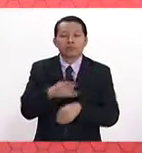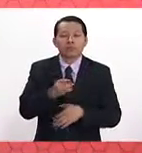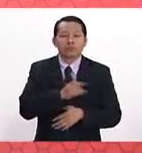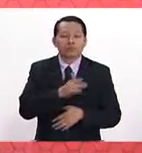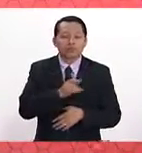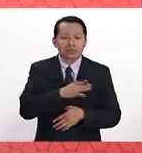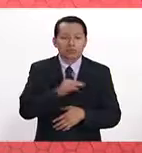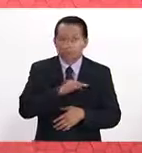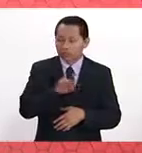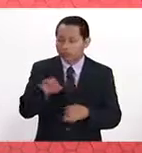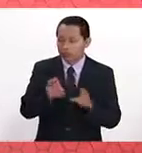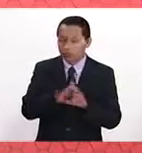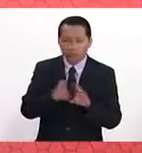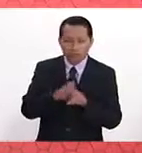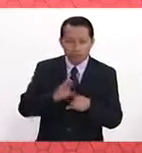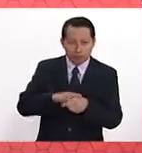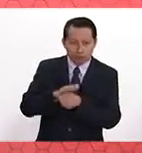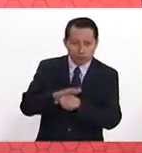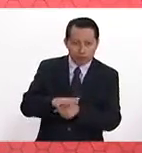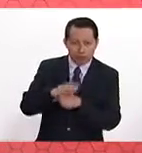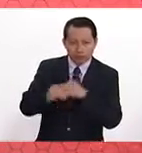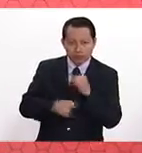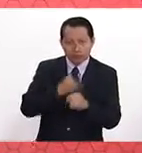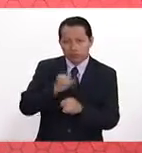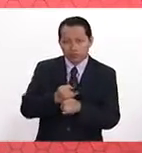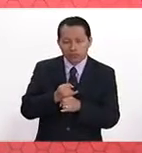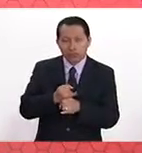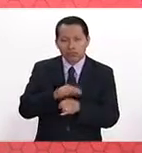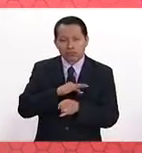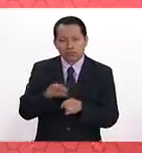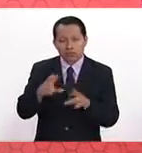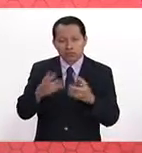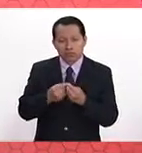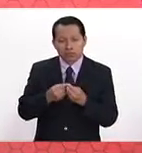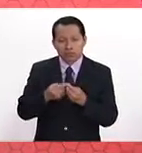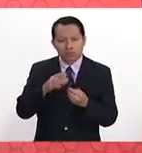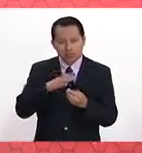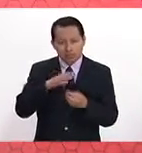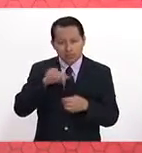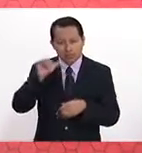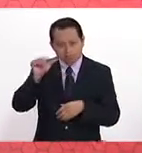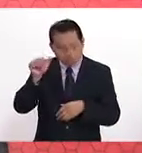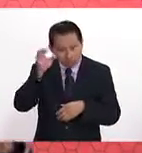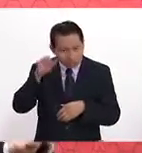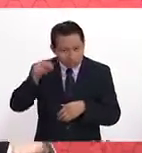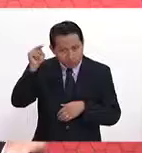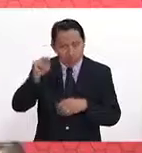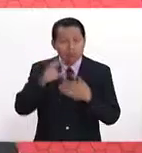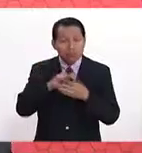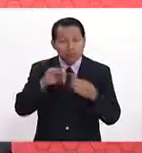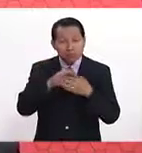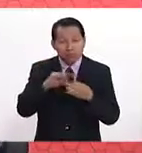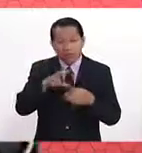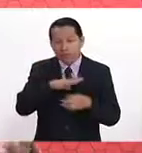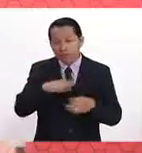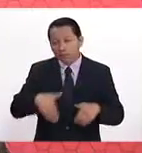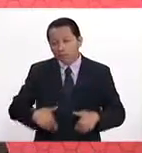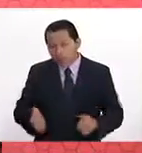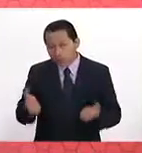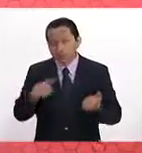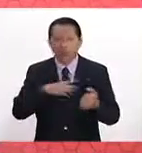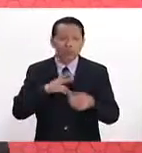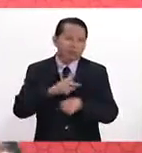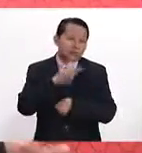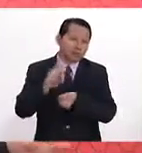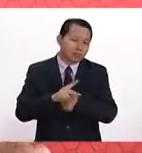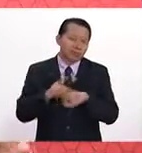a generar una mayor presión internacional en conjunto, en bloque, hacia Corea del Norte? Se ha hablado de que hay hambrunas, se ha hablado de que es un